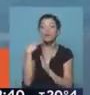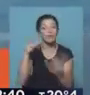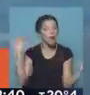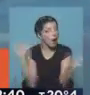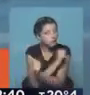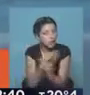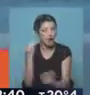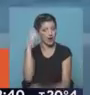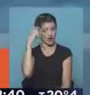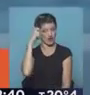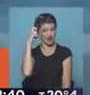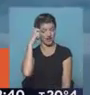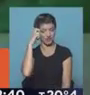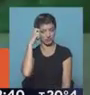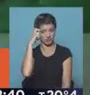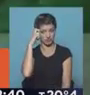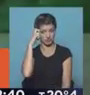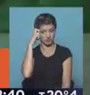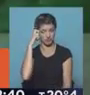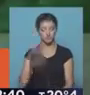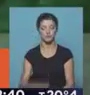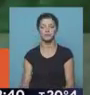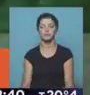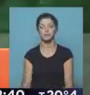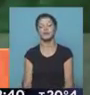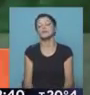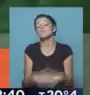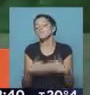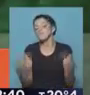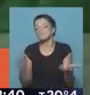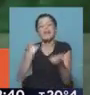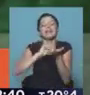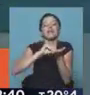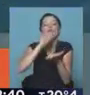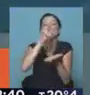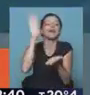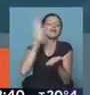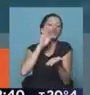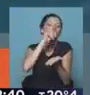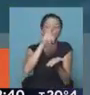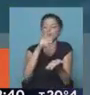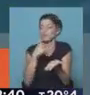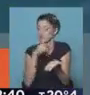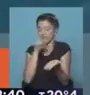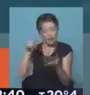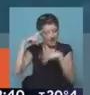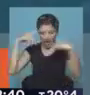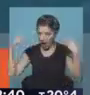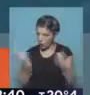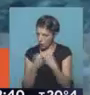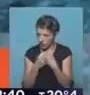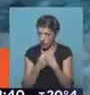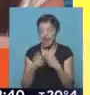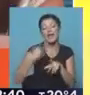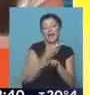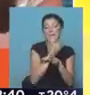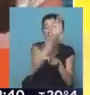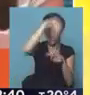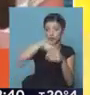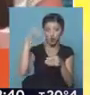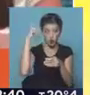firman sus respectivos ejecutivos. Bueno, el Senado estadounidense no está contento, hay mayoría republicana, los republicanos no